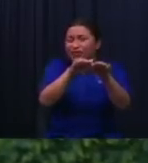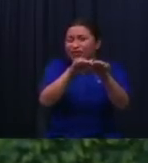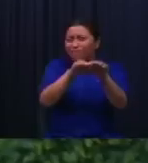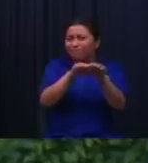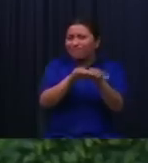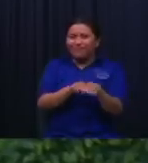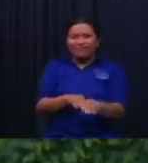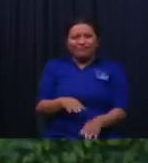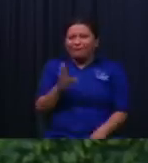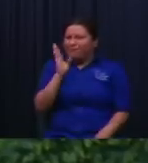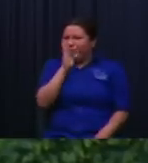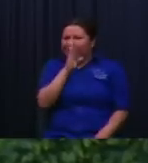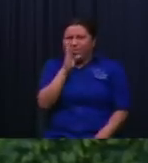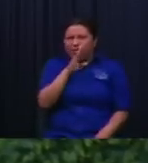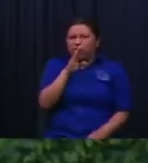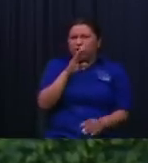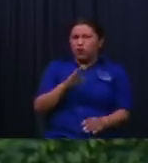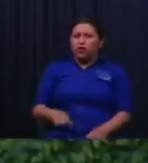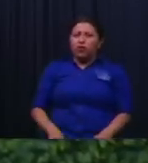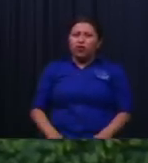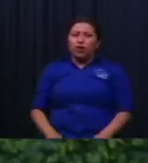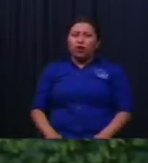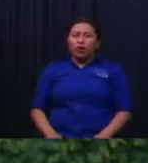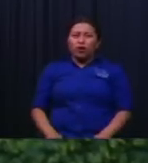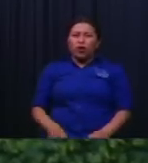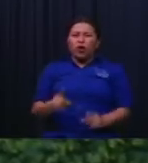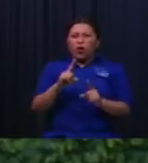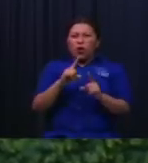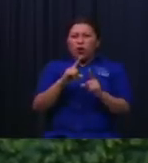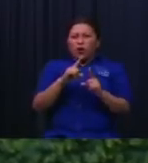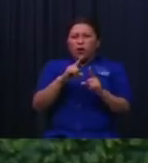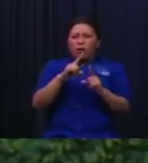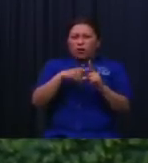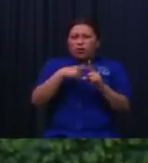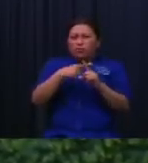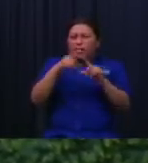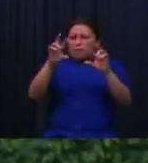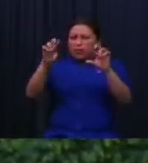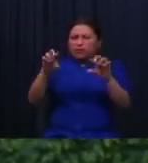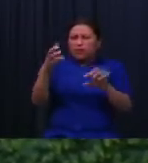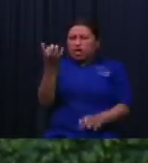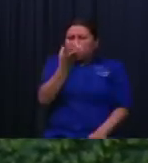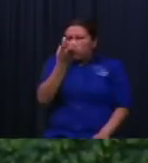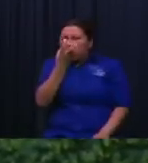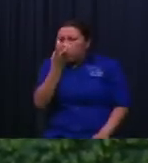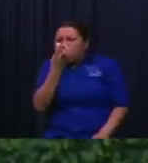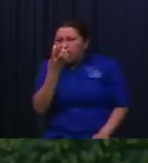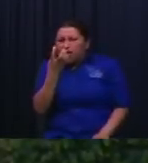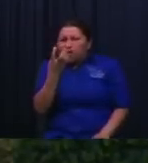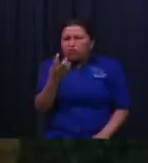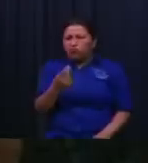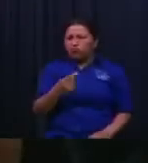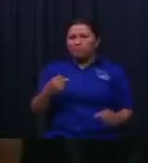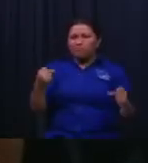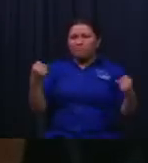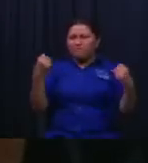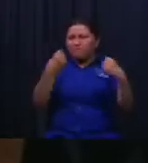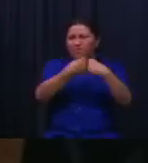Se siente horrible cuando alguien es tan enojón, ¿verdad? Que solo bravo vive. Solo peleando con todo mundo